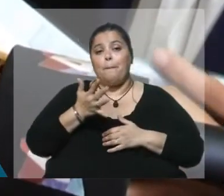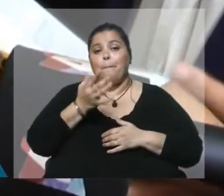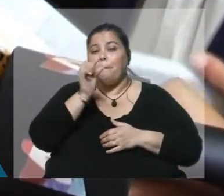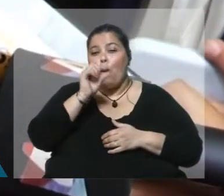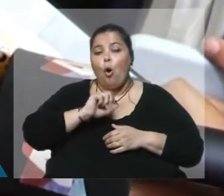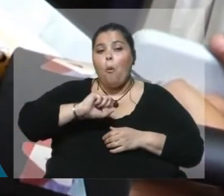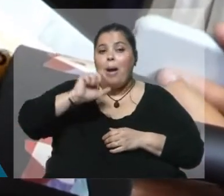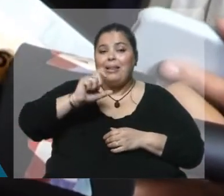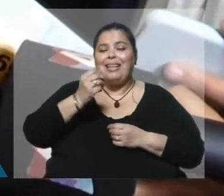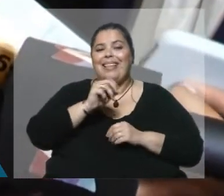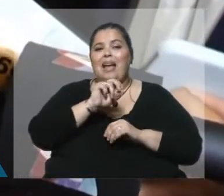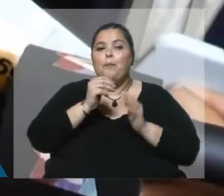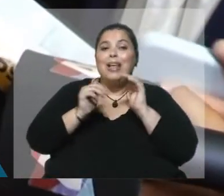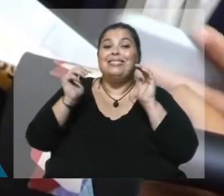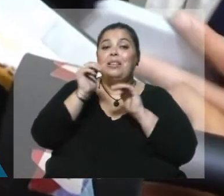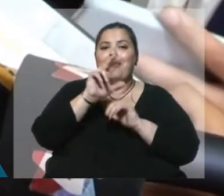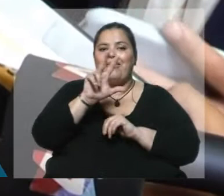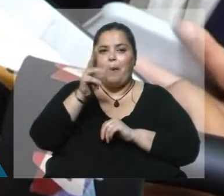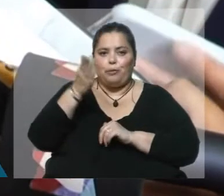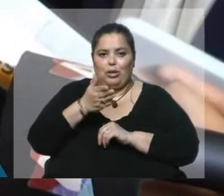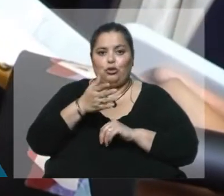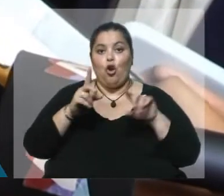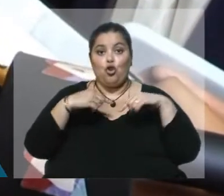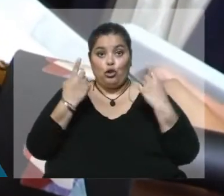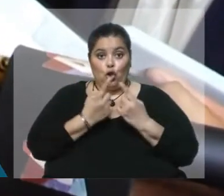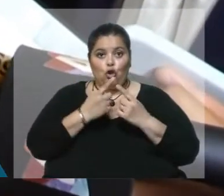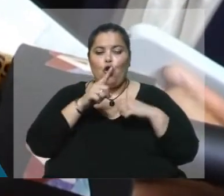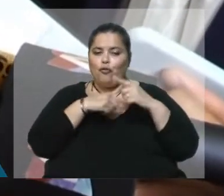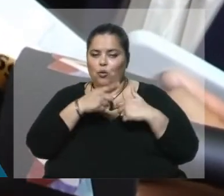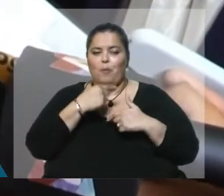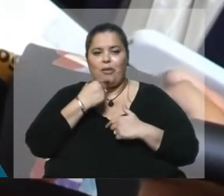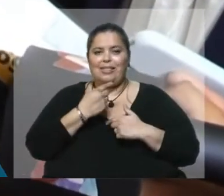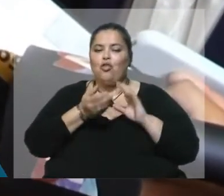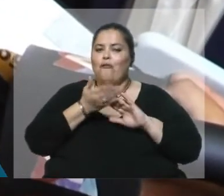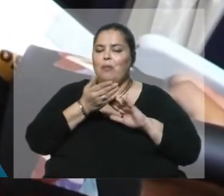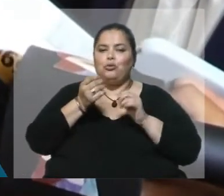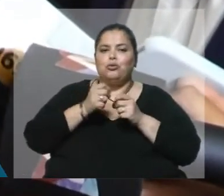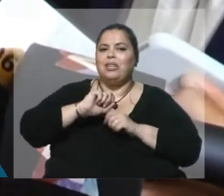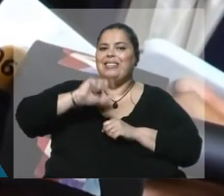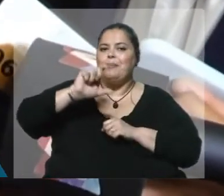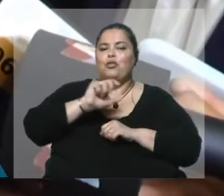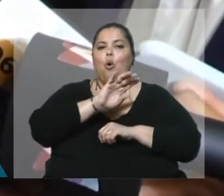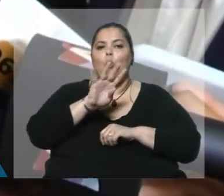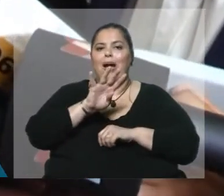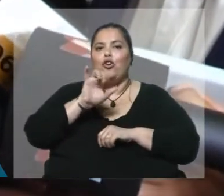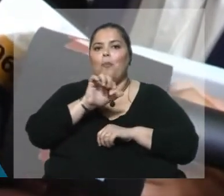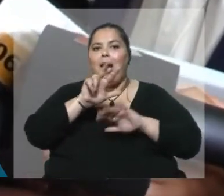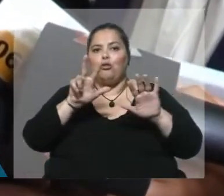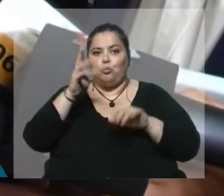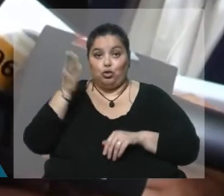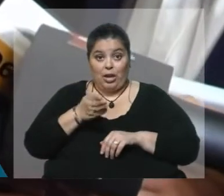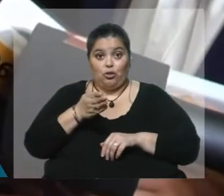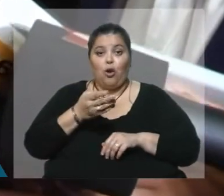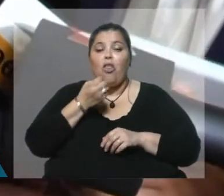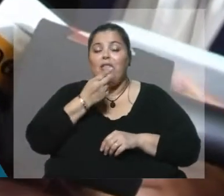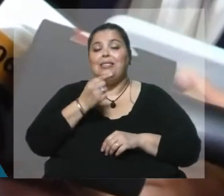por encima de 3%. nosotros continuamos con la estimación de crecimiento en Uruguay de 4,8%. y el